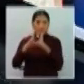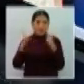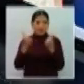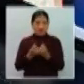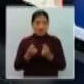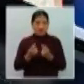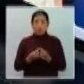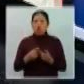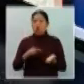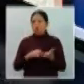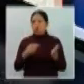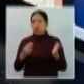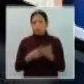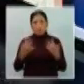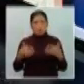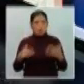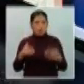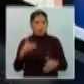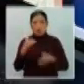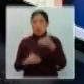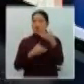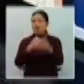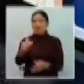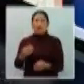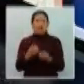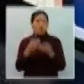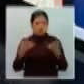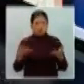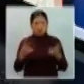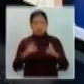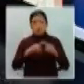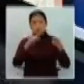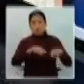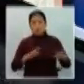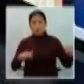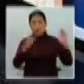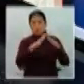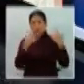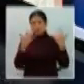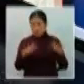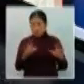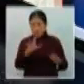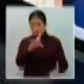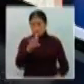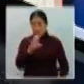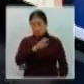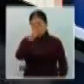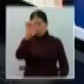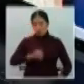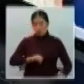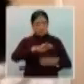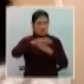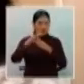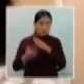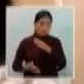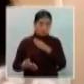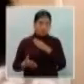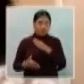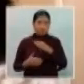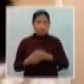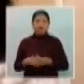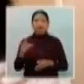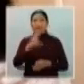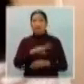significativo. Entiendo que en La Paz ya se ha culminado al 100%, usted nos confirmará esa información.